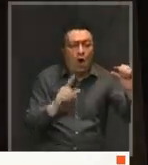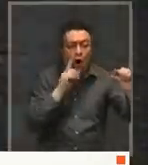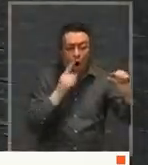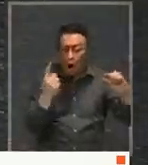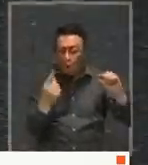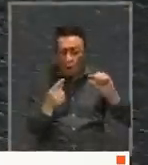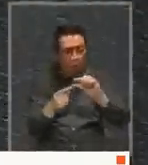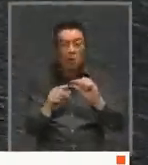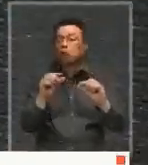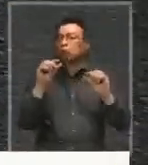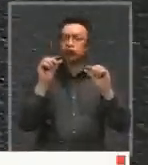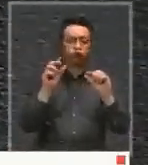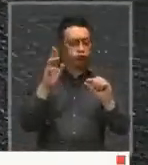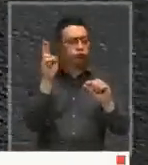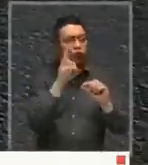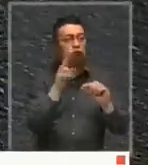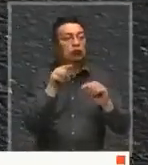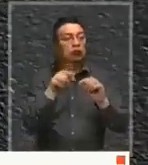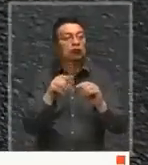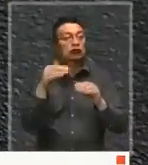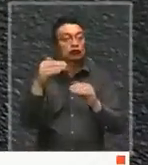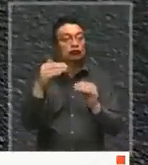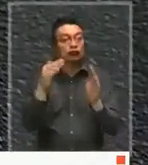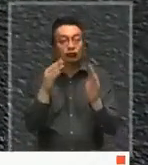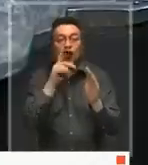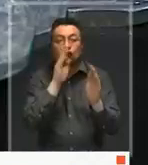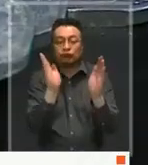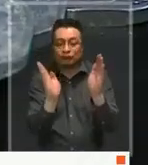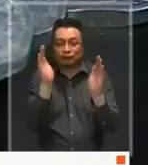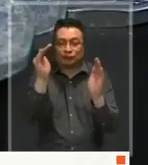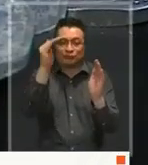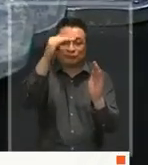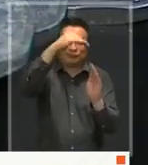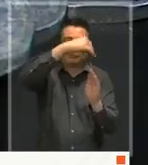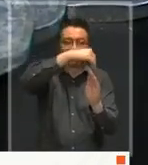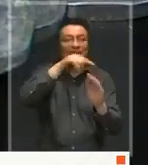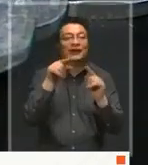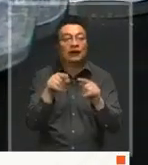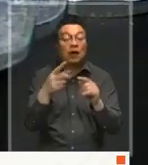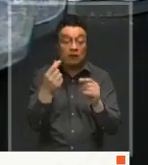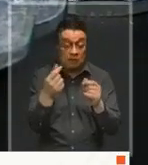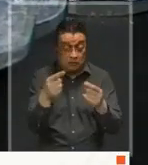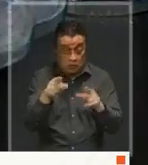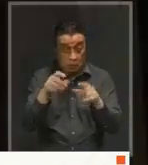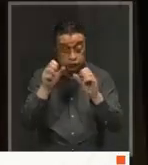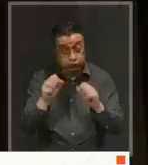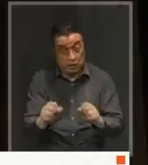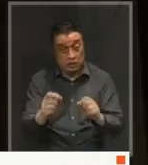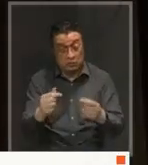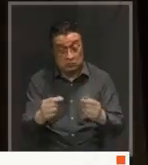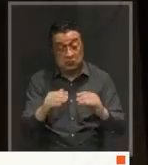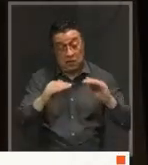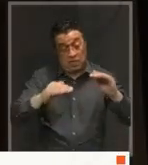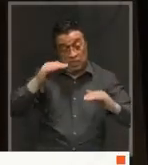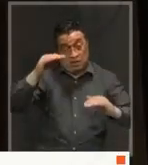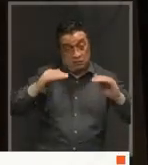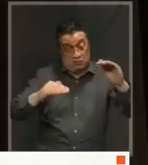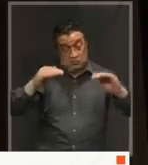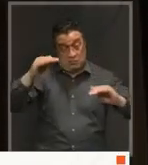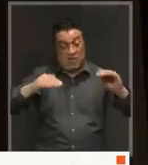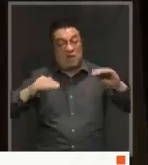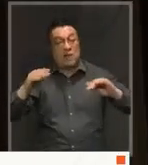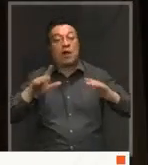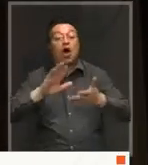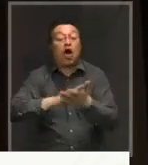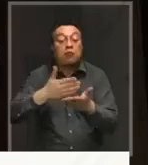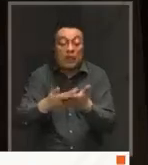esta cualidad, la cual sea de un material al cual no corresponde. Este ejemplar, su valor puede ir diferenciándose según